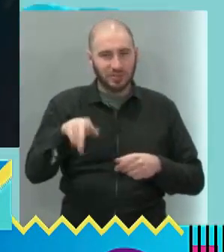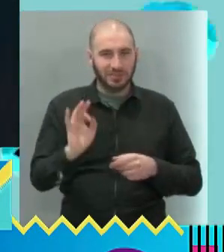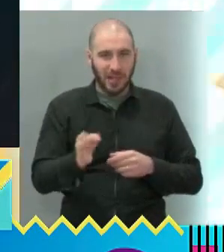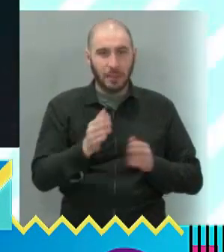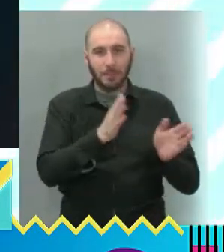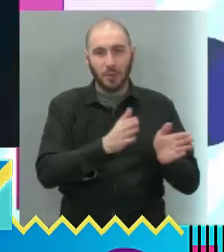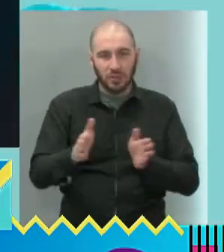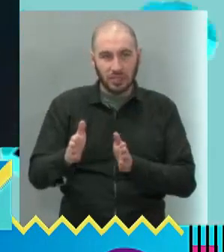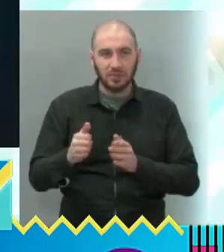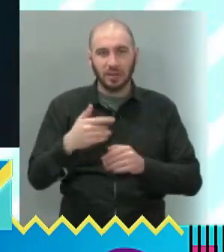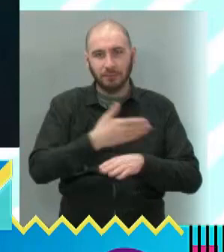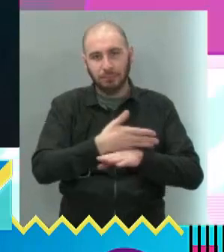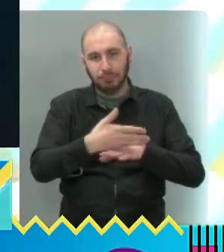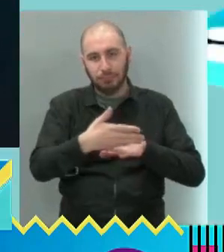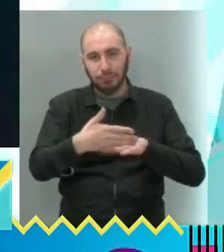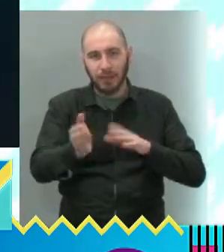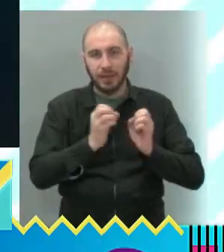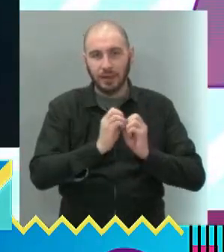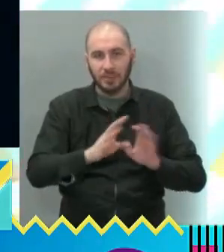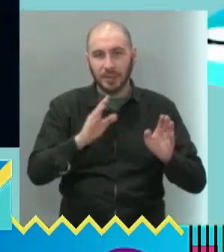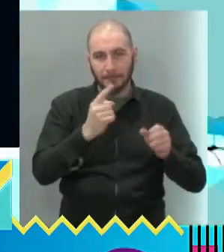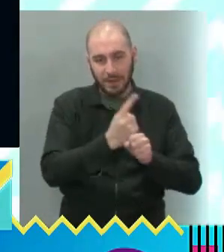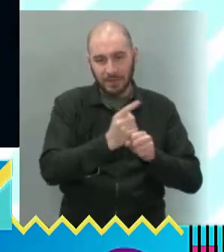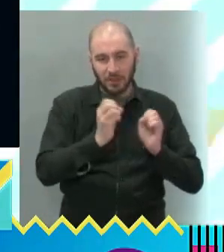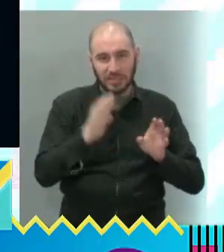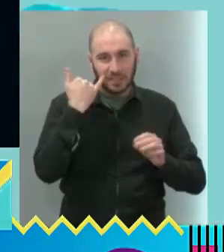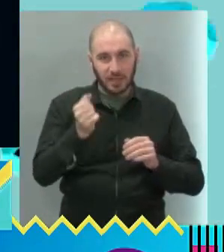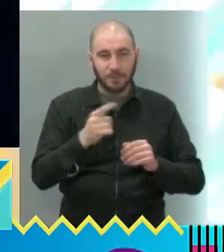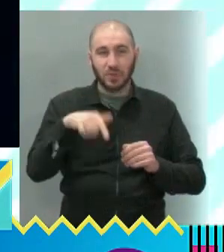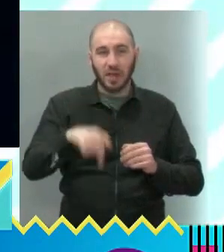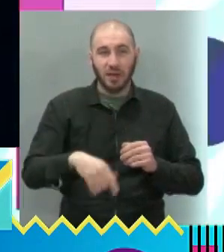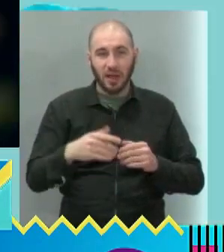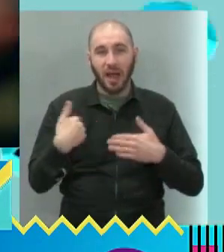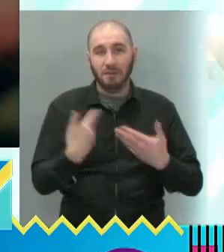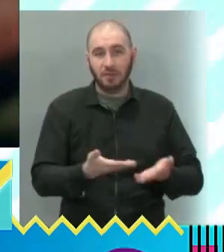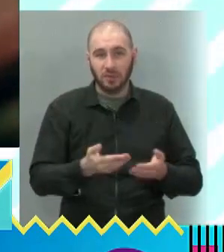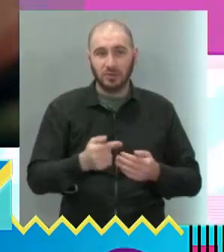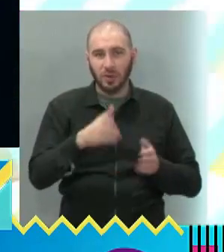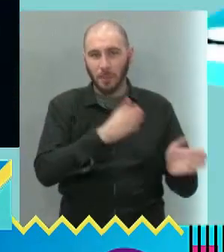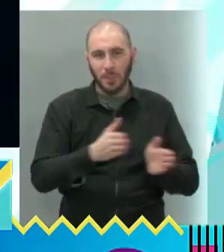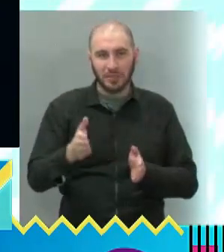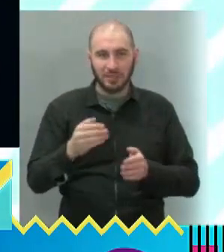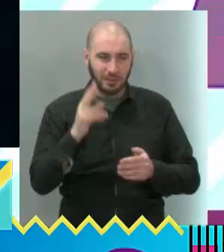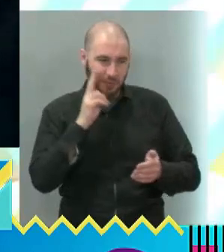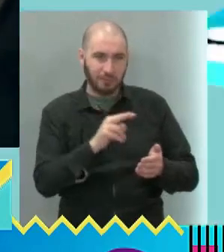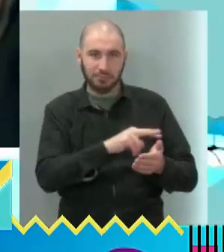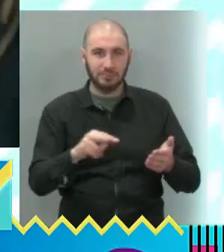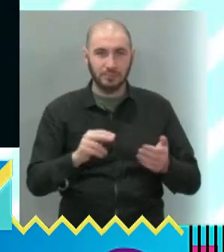que ese proceso siguió andando, una vez que se daba el primer paso inicial. Nosotros hoy tenemos la ventaja que vemos el proceso